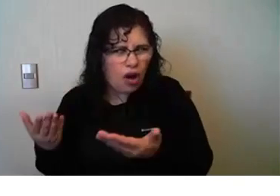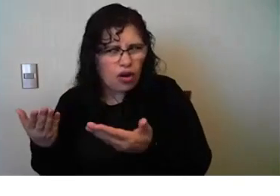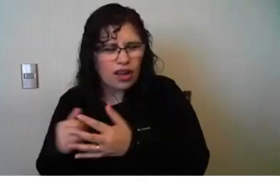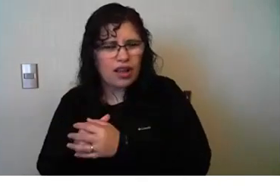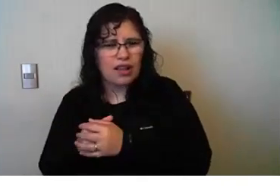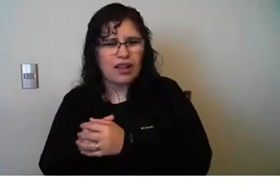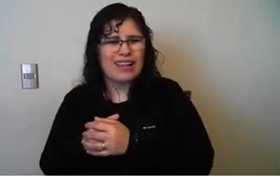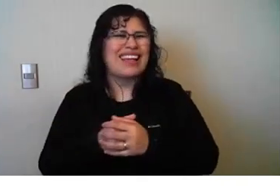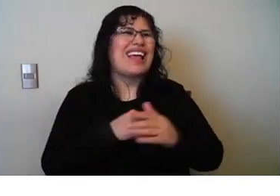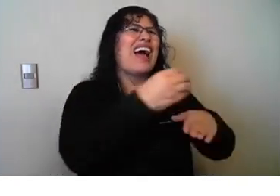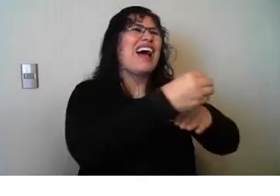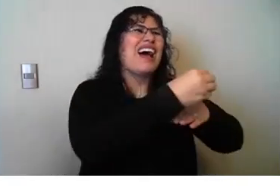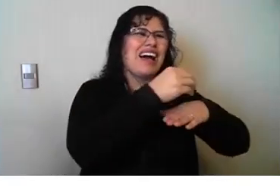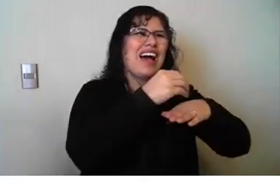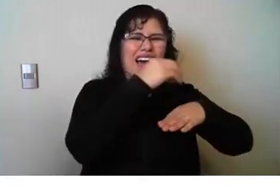así.